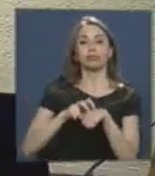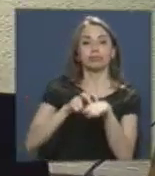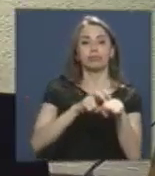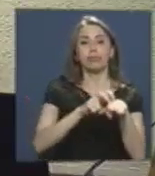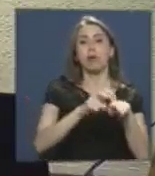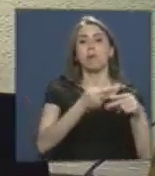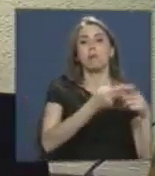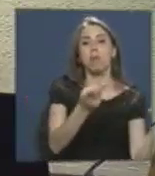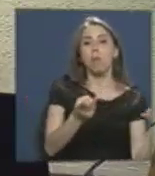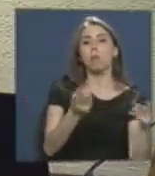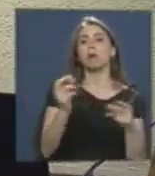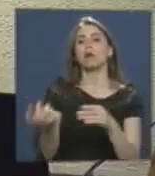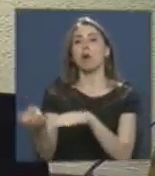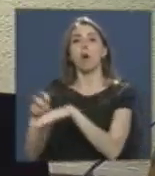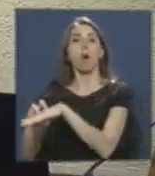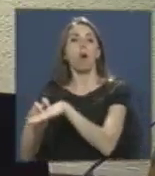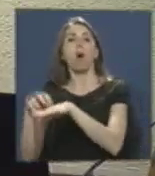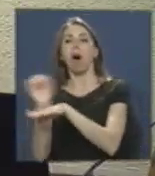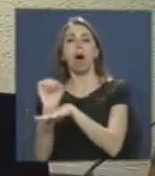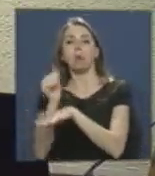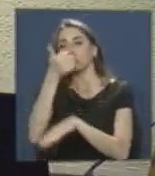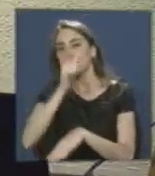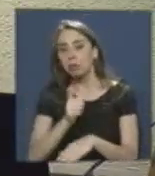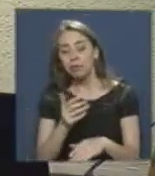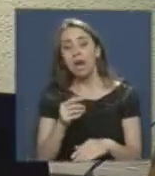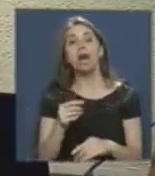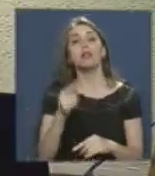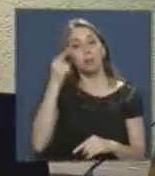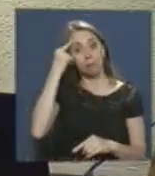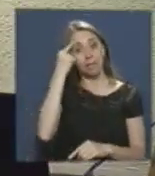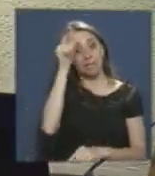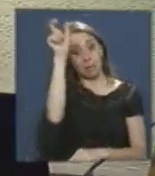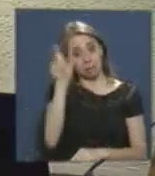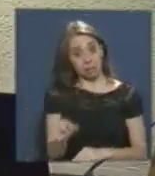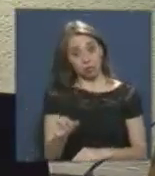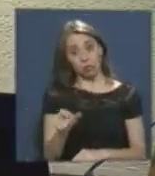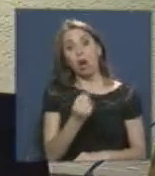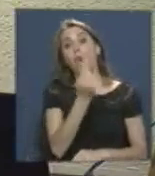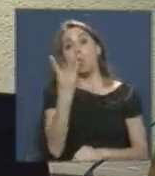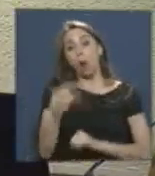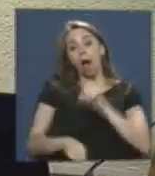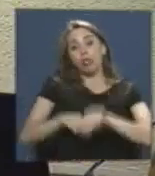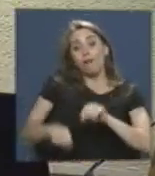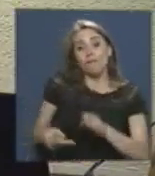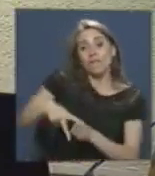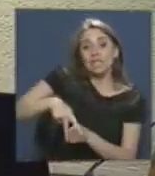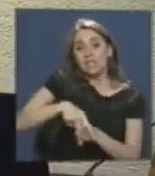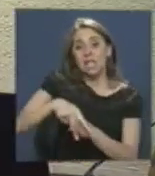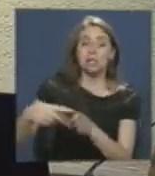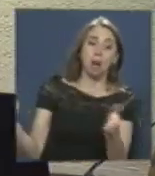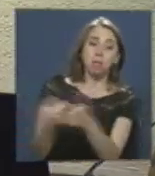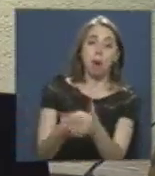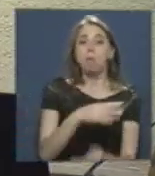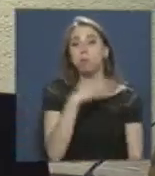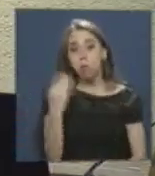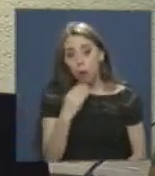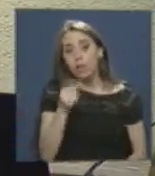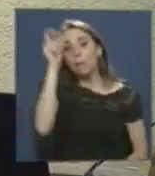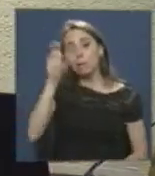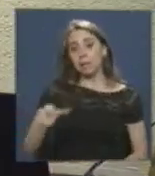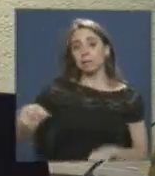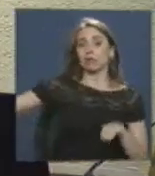privado y demás es si uno piensa en los ciclistas que mueren en los peatones que mueren y en los